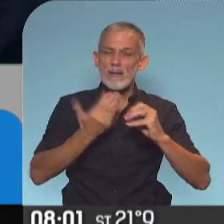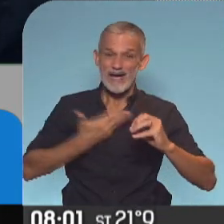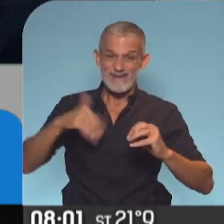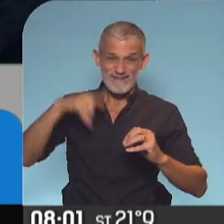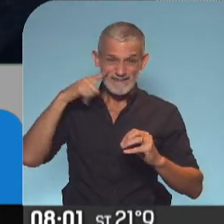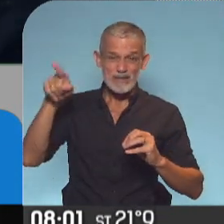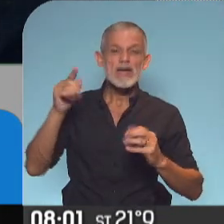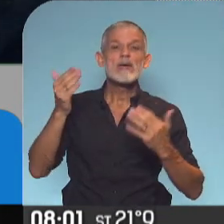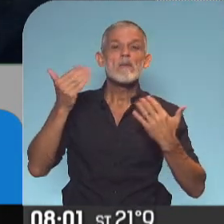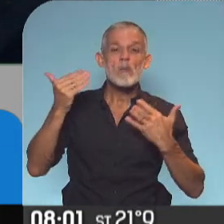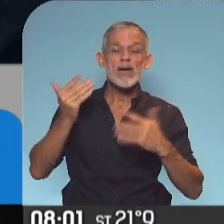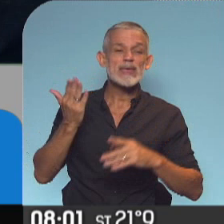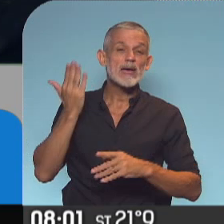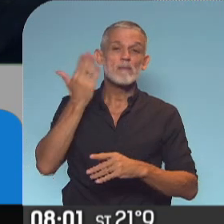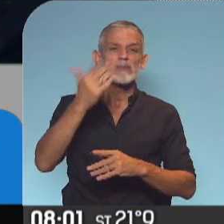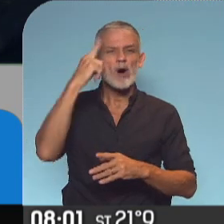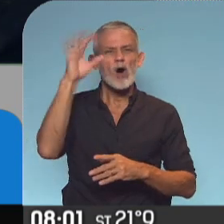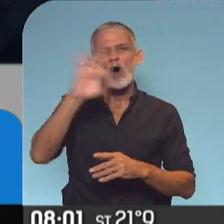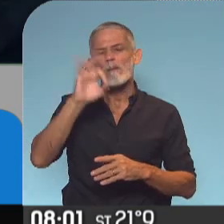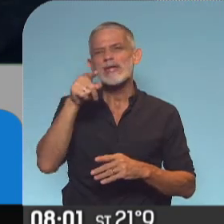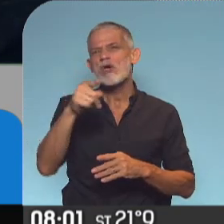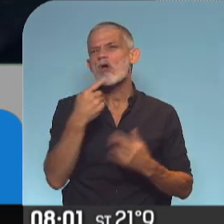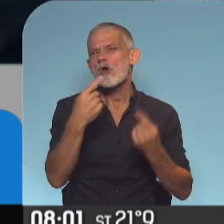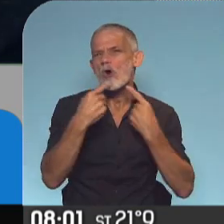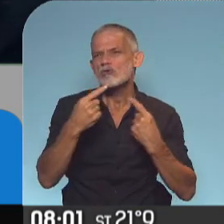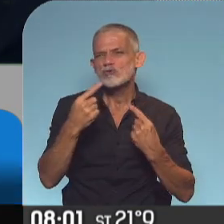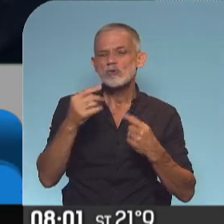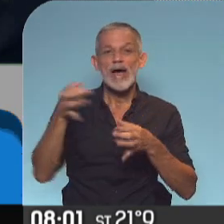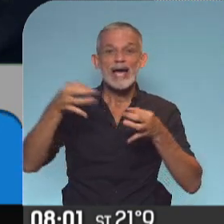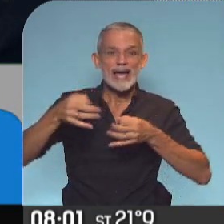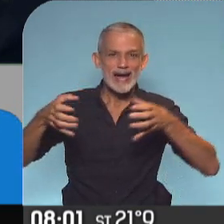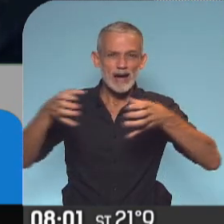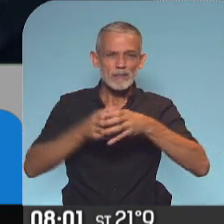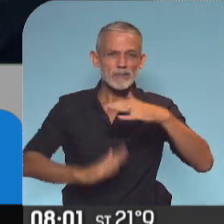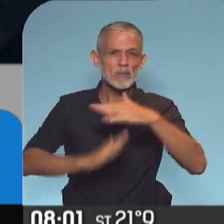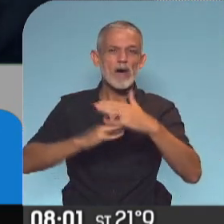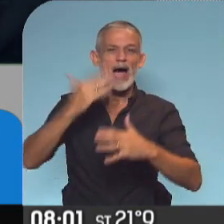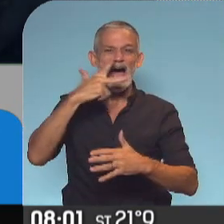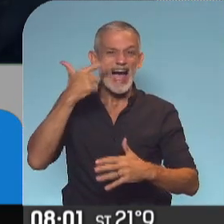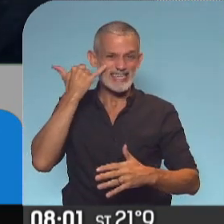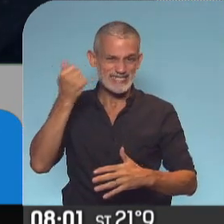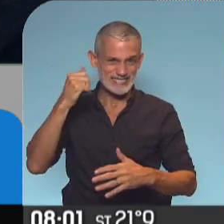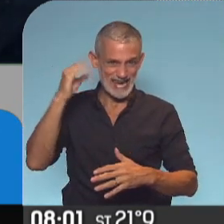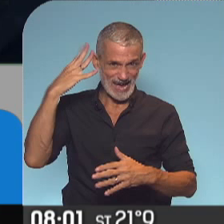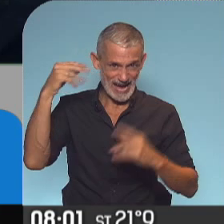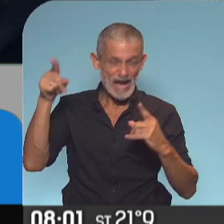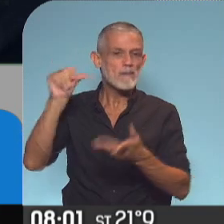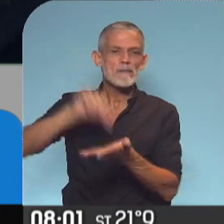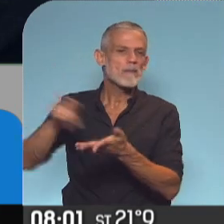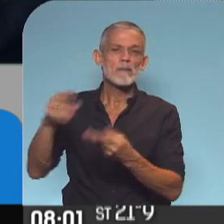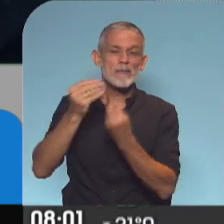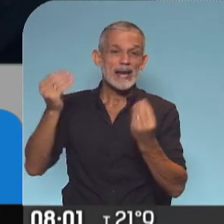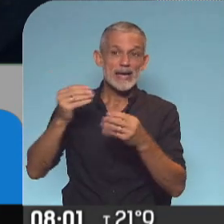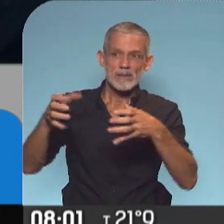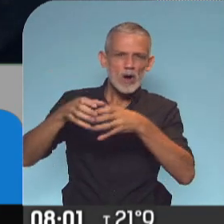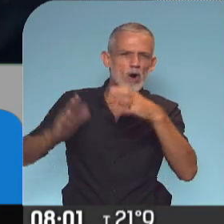fondo, puede pedir una opinión consultiva a la Corte Internacional de Justicia de La Haya para que la Corte se